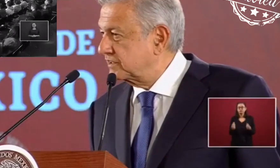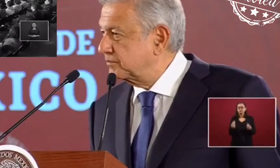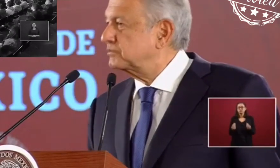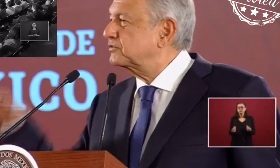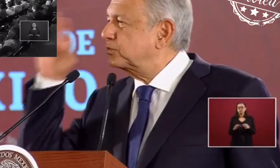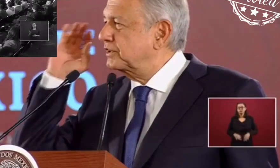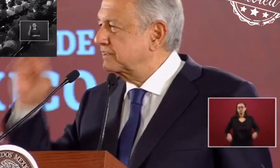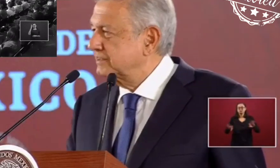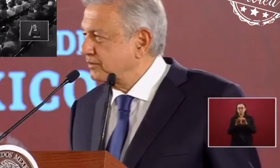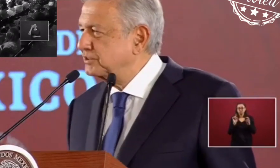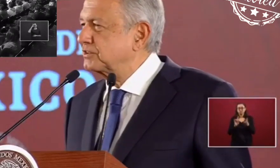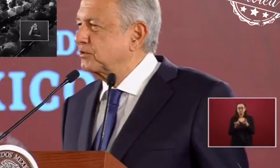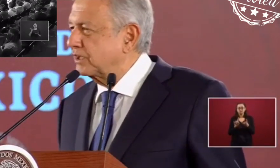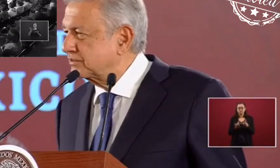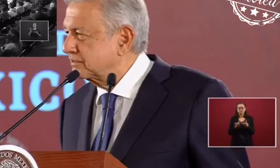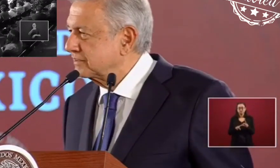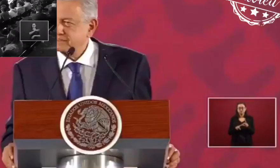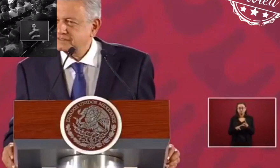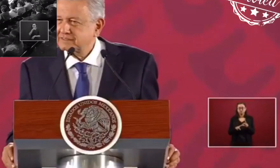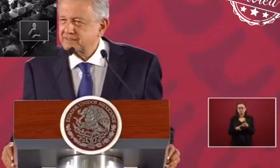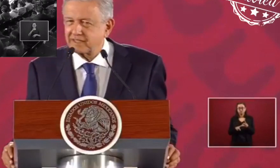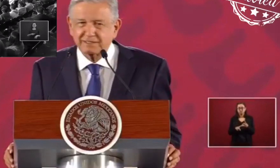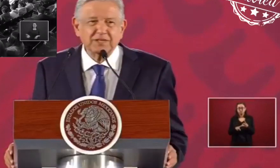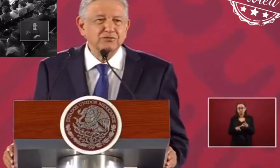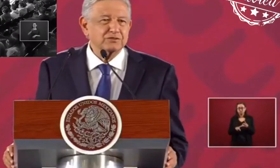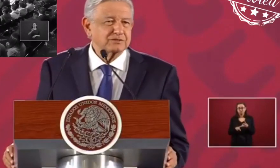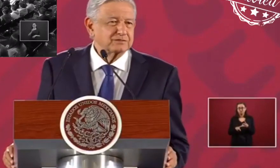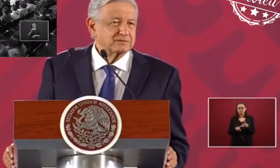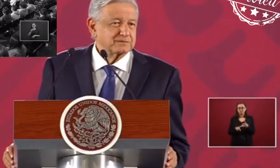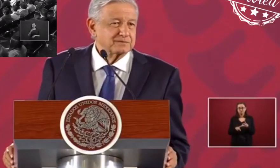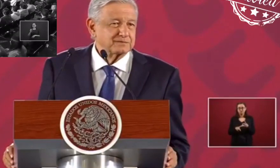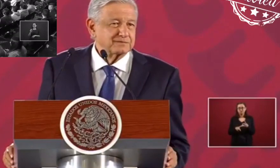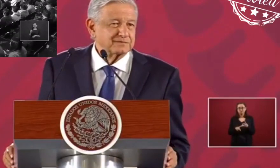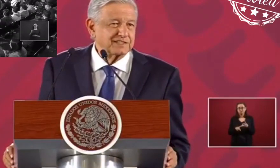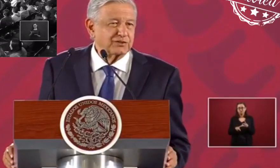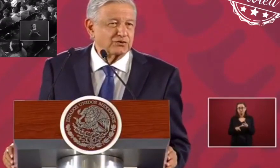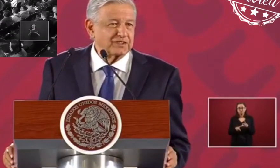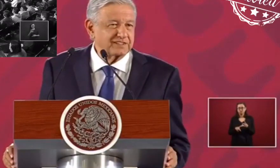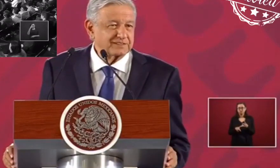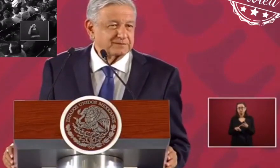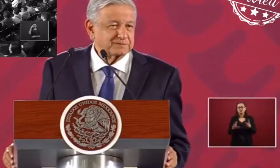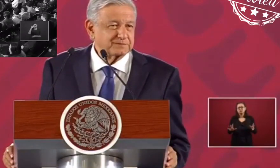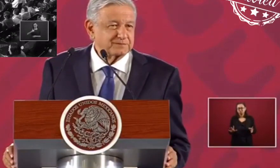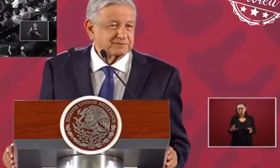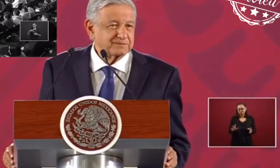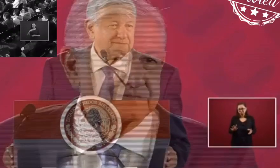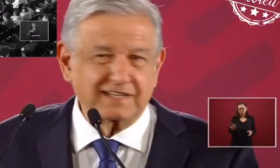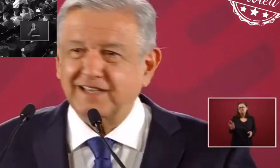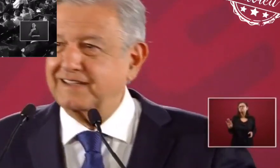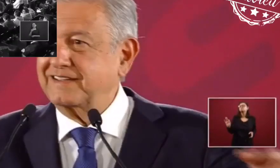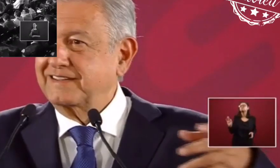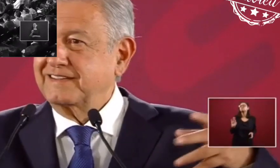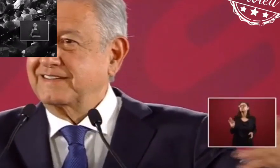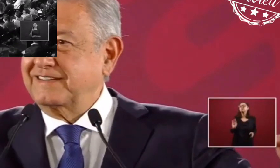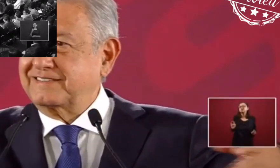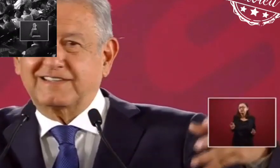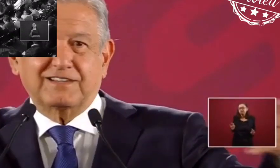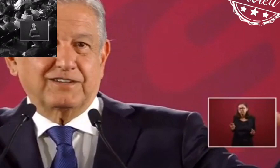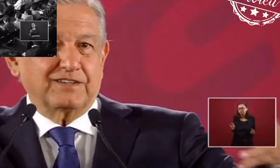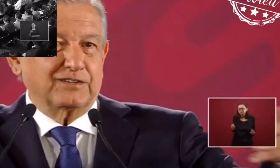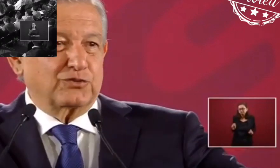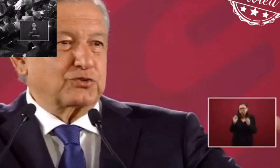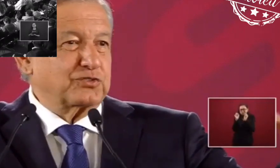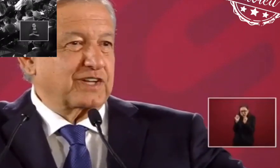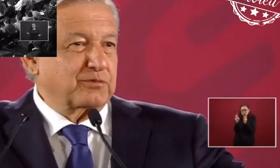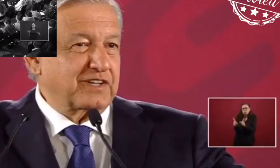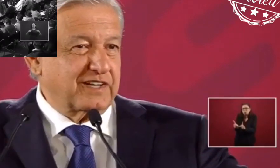muy importante. Comandante Supremo de las Fuerzas Armadas, Carlos Pozos, reportero de Petróleo y Energía. Muy buenos días, y muy buenos días a los presentes, a los que nos ven y a